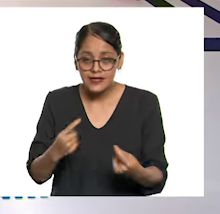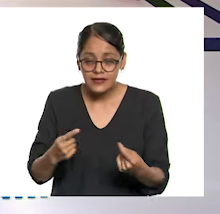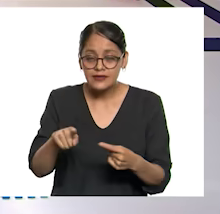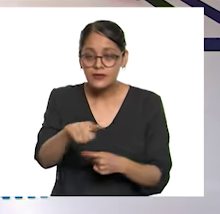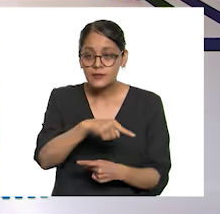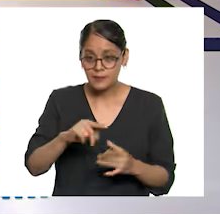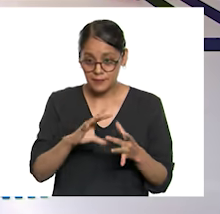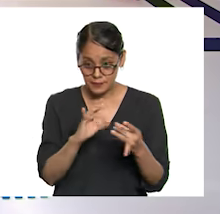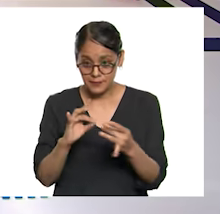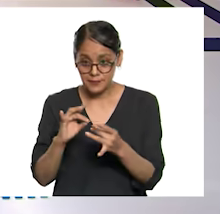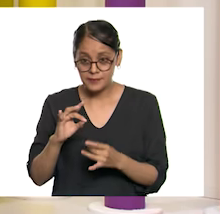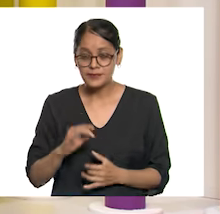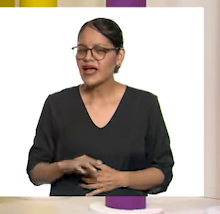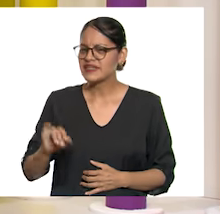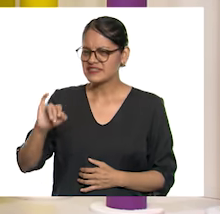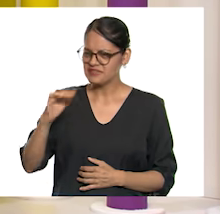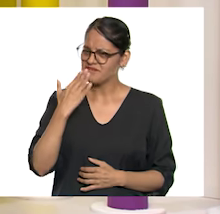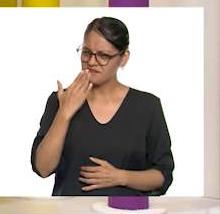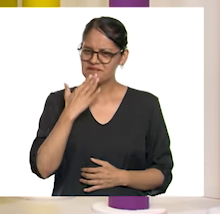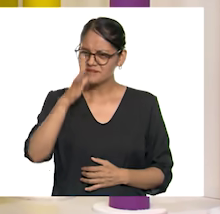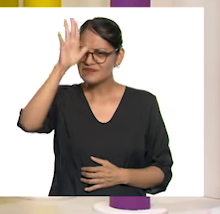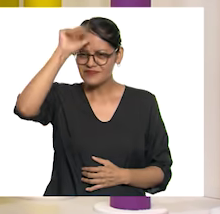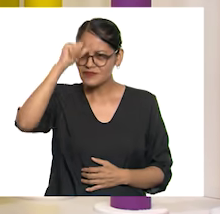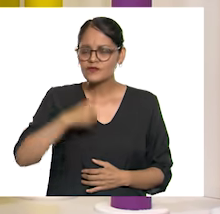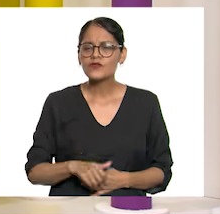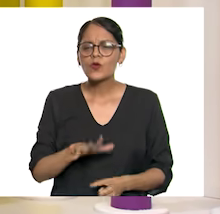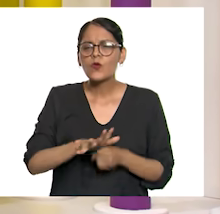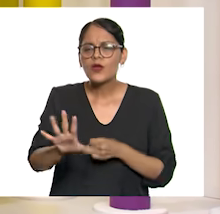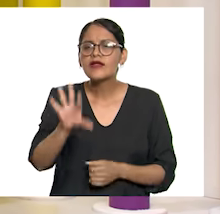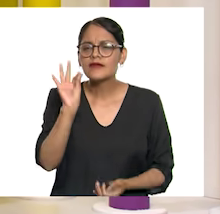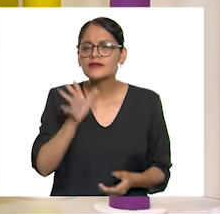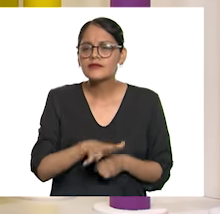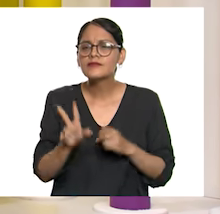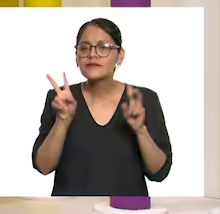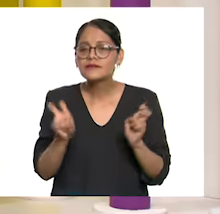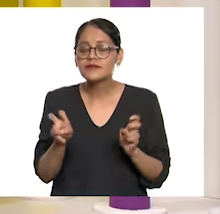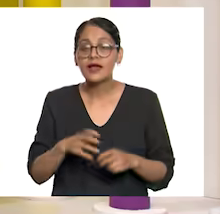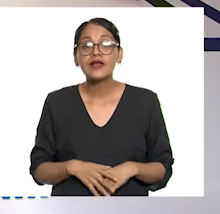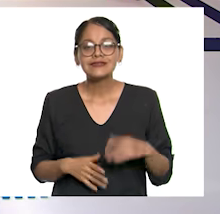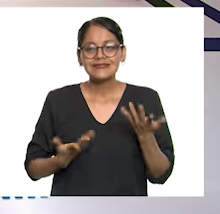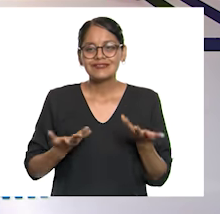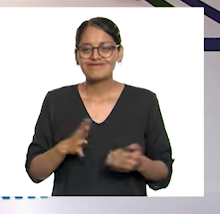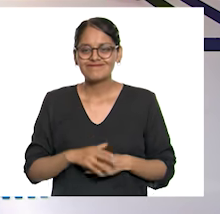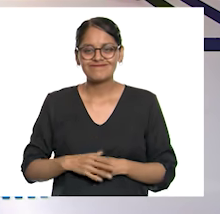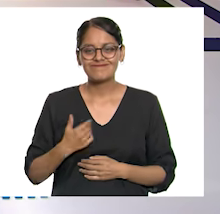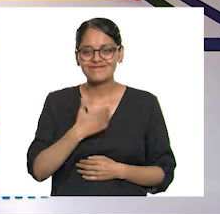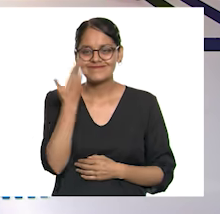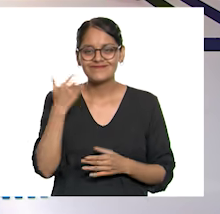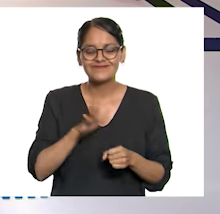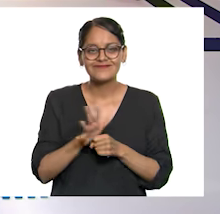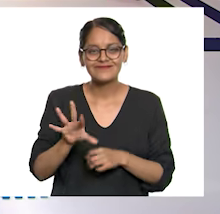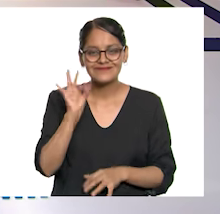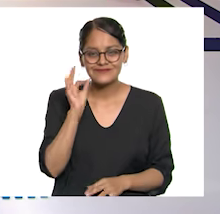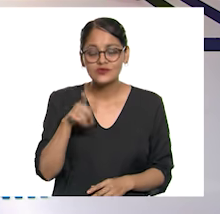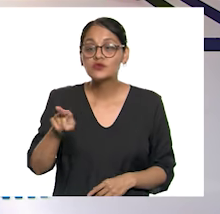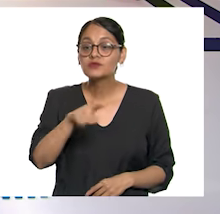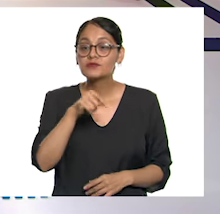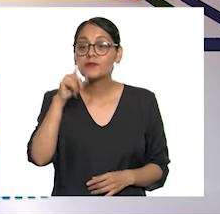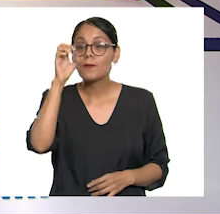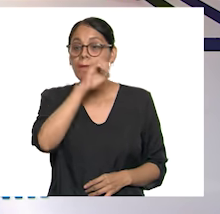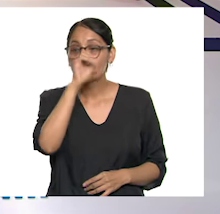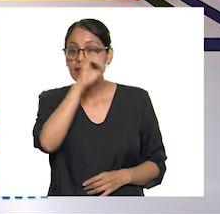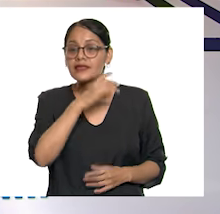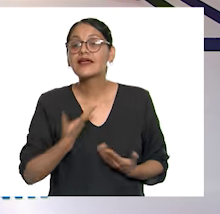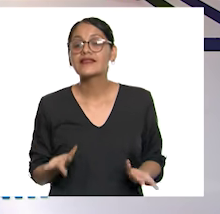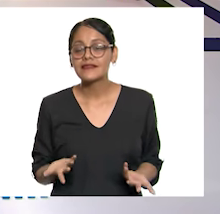niñas que están en casa? ¡Ay, me parece perfecto! ¿Cuál escoges, Ale? ¡Ay, no sé! ¿Cuál escogeremos? ¿Cuál escogeremos? ¿Ustedes qué dicen?